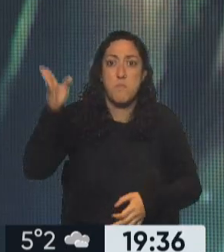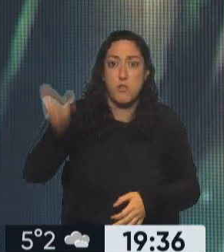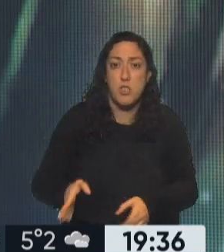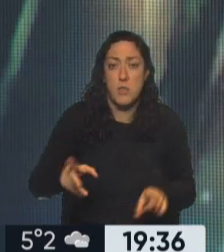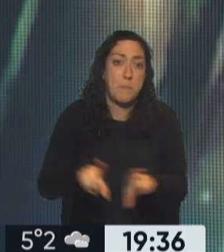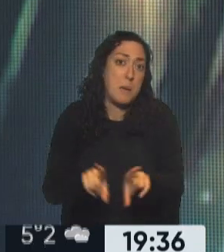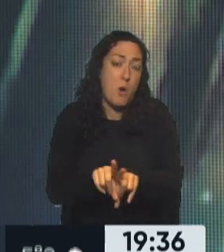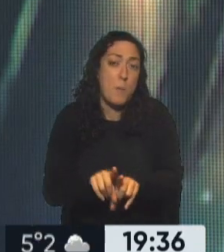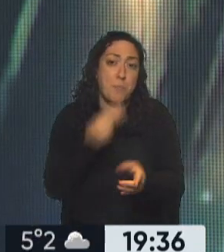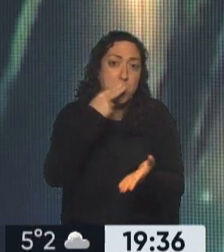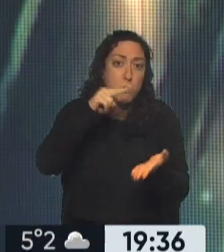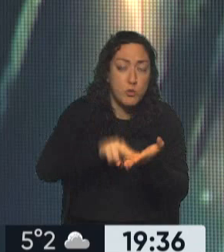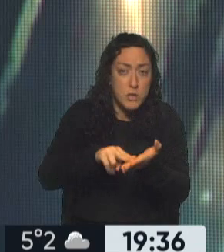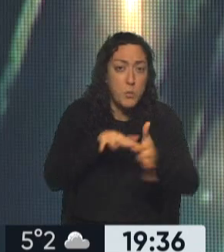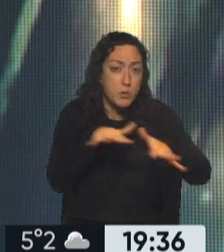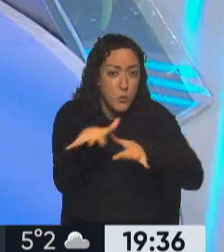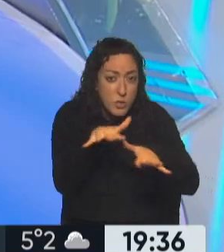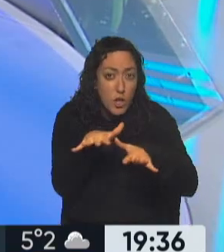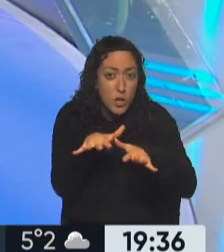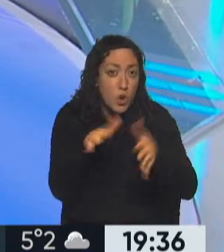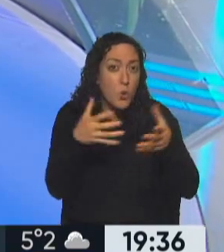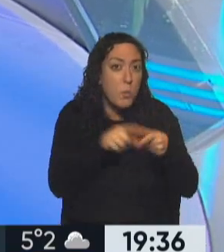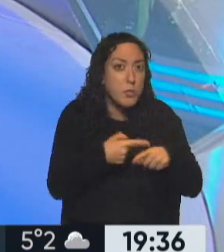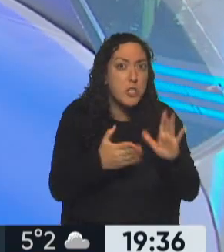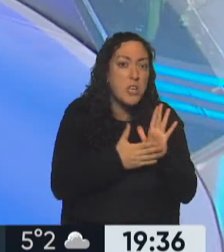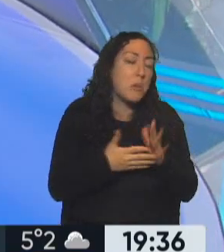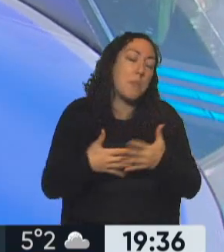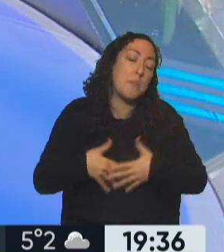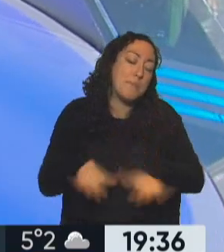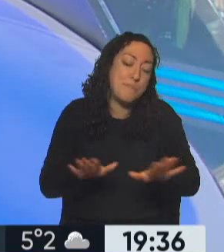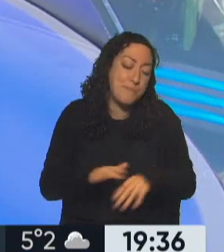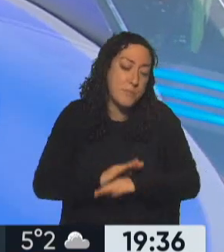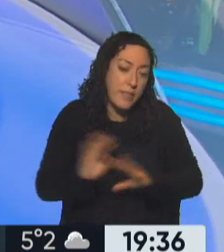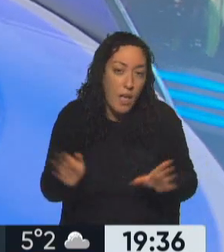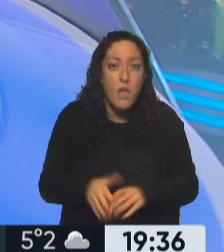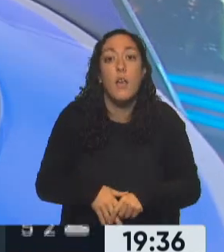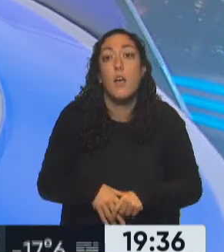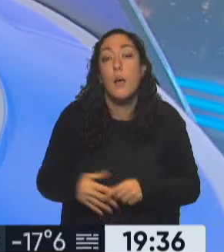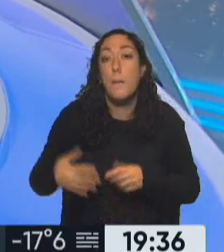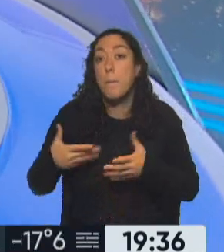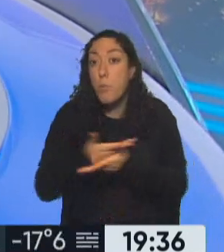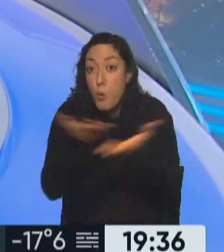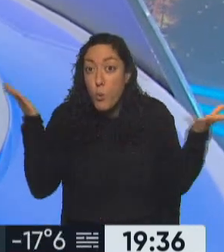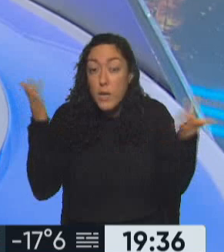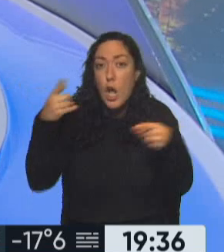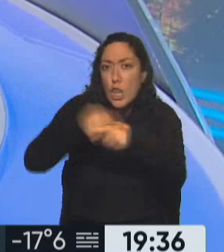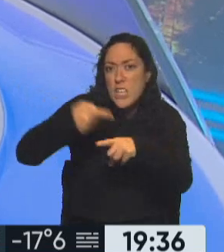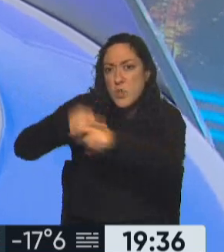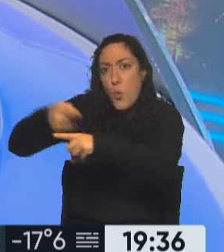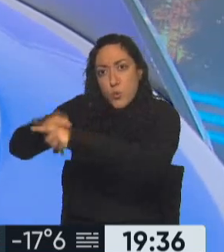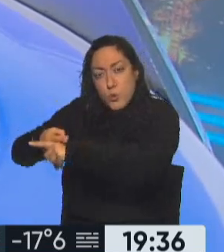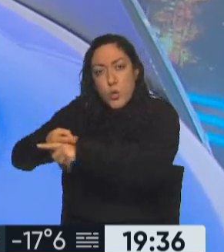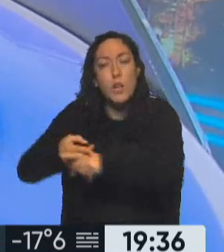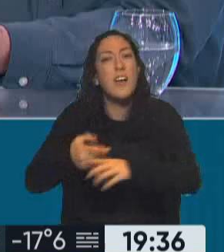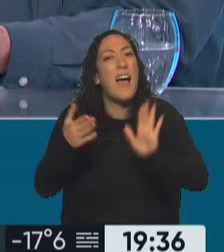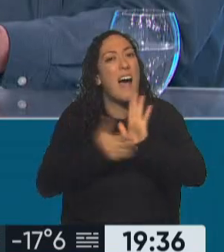uno, y creo que efectivamente nosotros vemos cómo en la discusión pública dejamos de prestar atención a ciertos